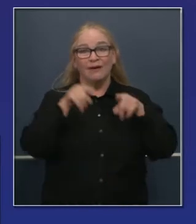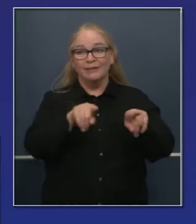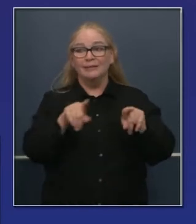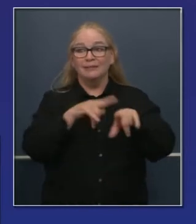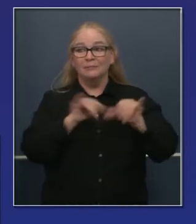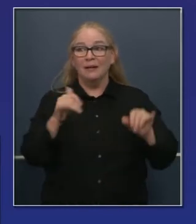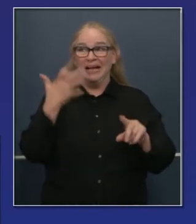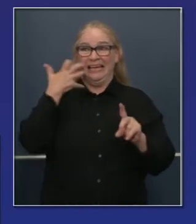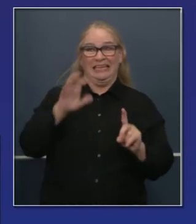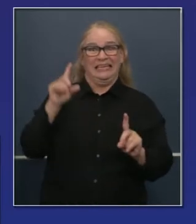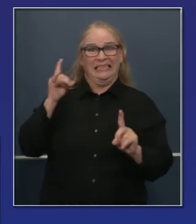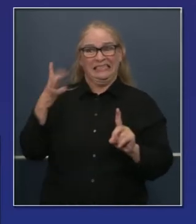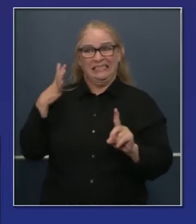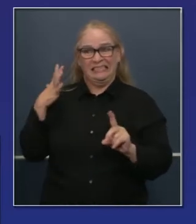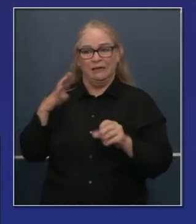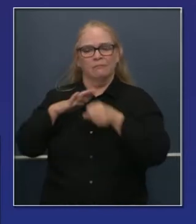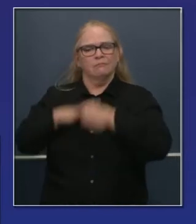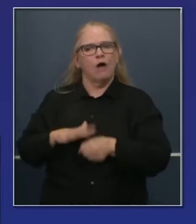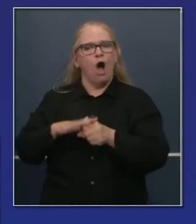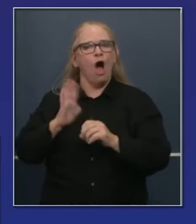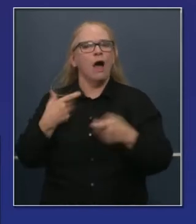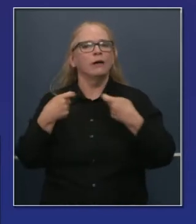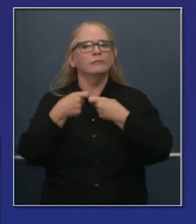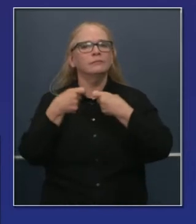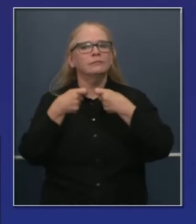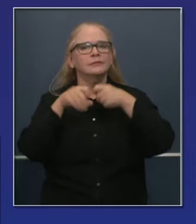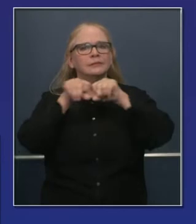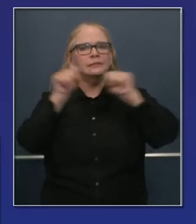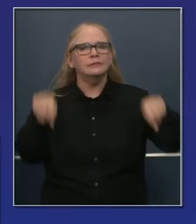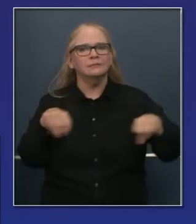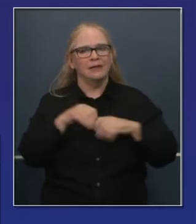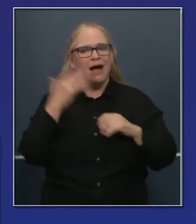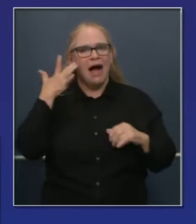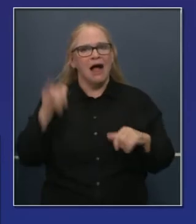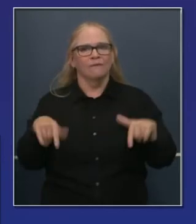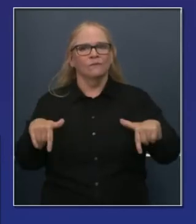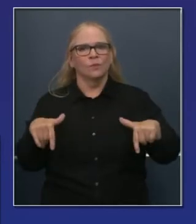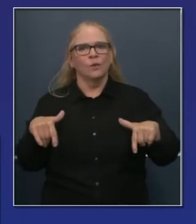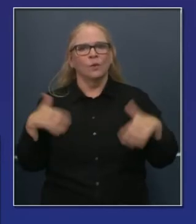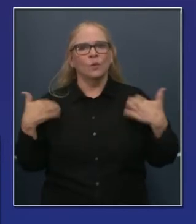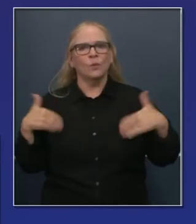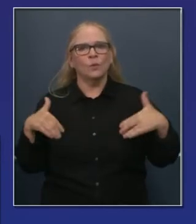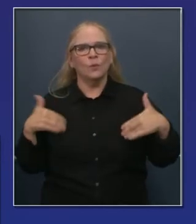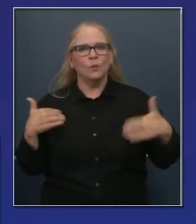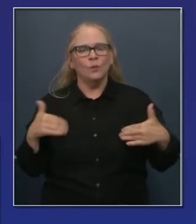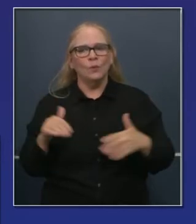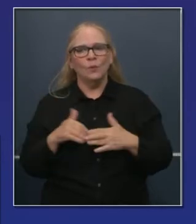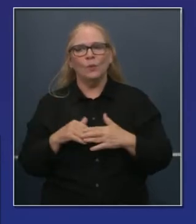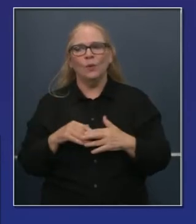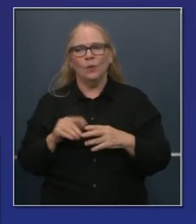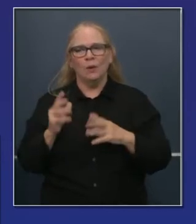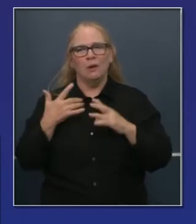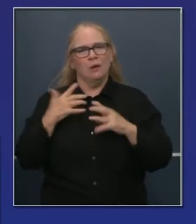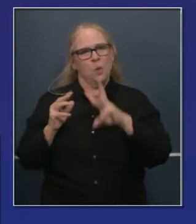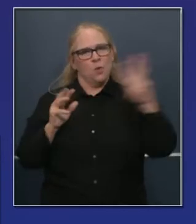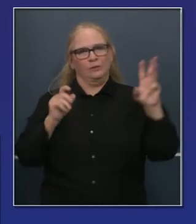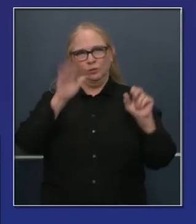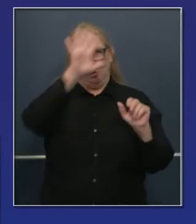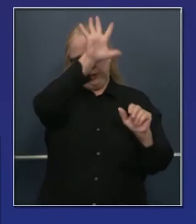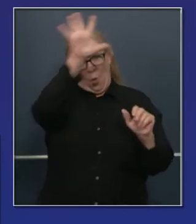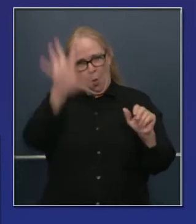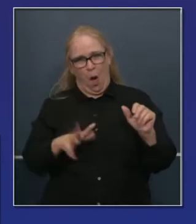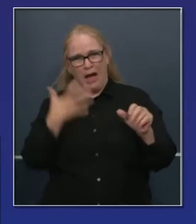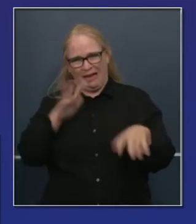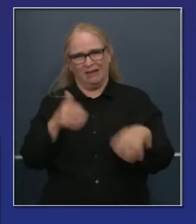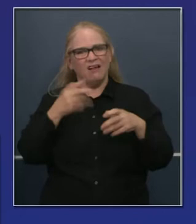estos han causado presión en nuestro sistema de energía en el noreste pero particularmente aquí en él está el estado de california ha